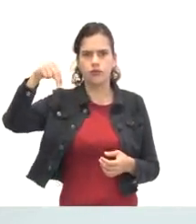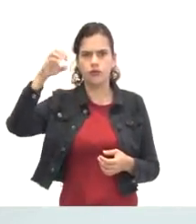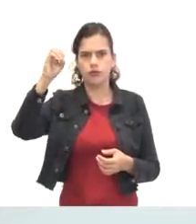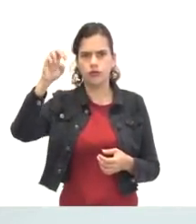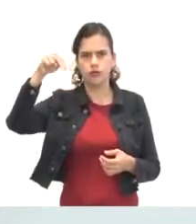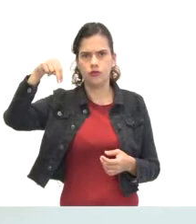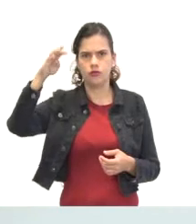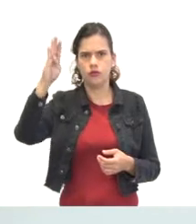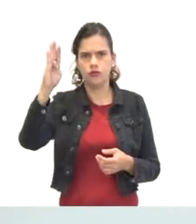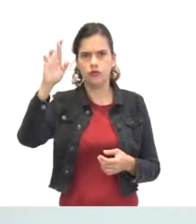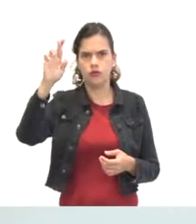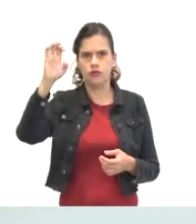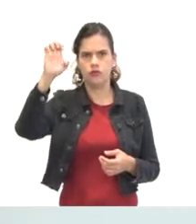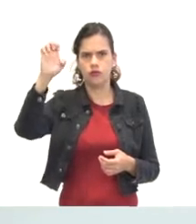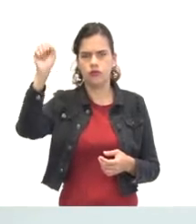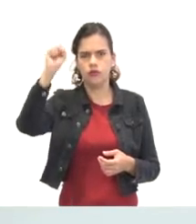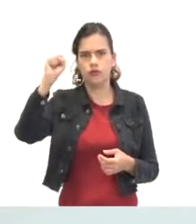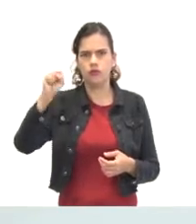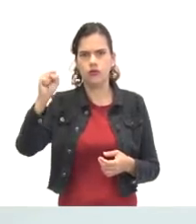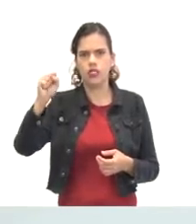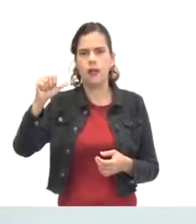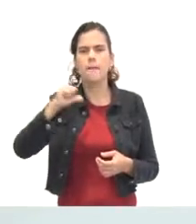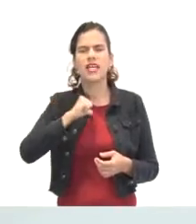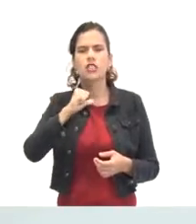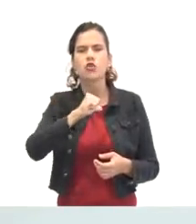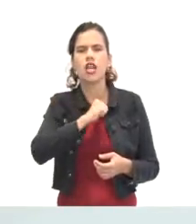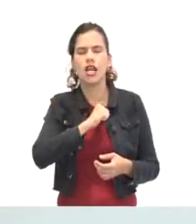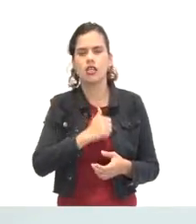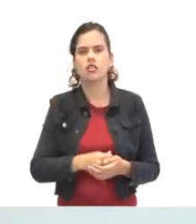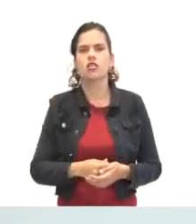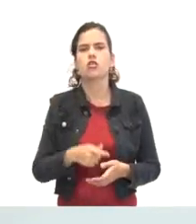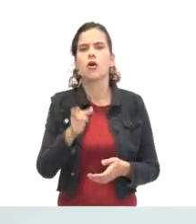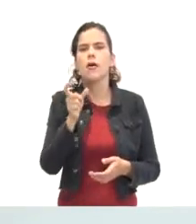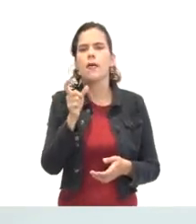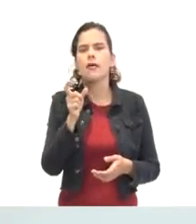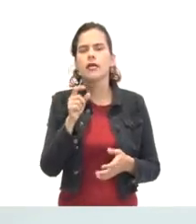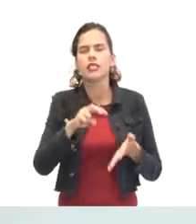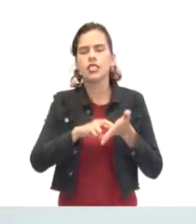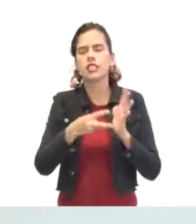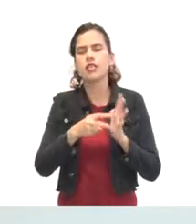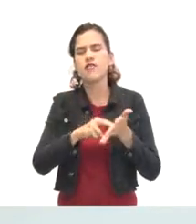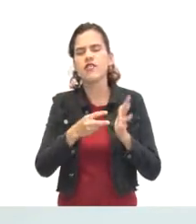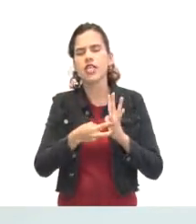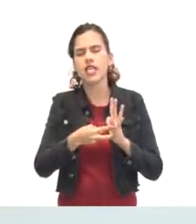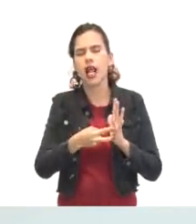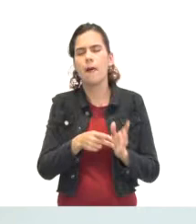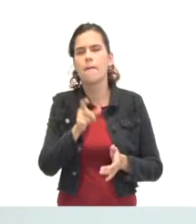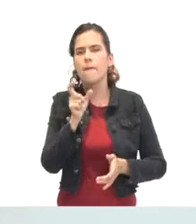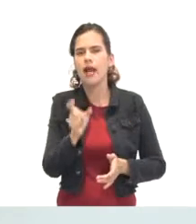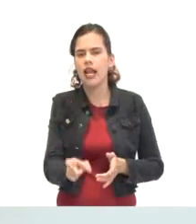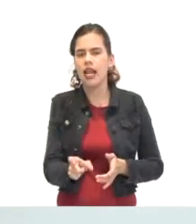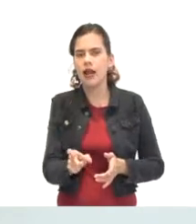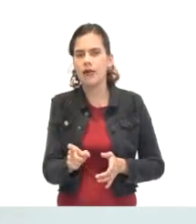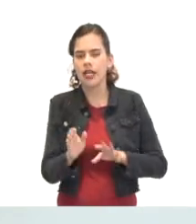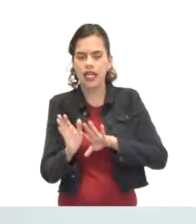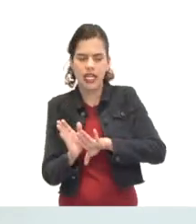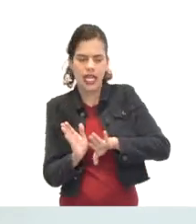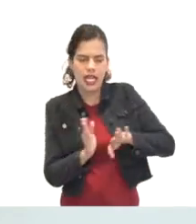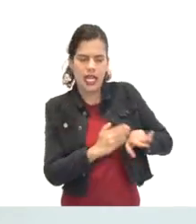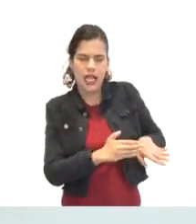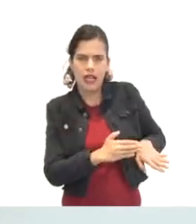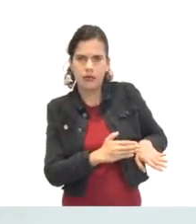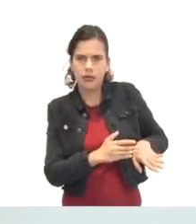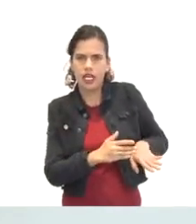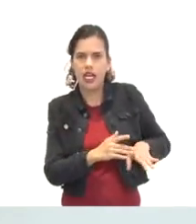como ya lo dijimos, son palabras que reemplazan, ¿verdad?, al sujeto o al sustantivo